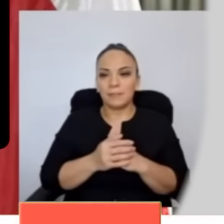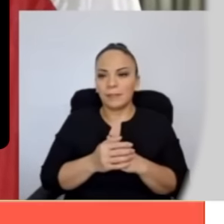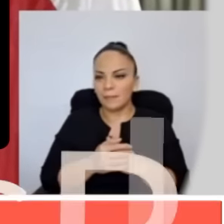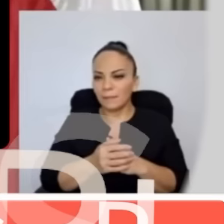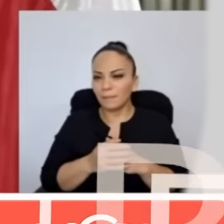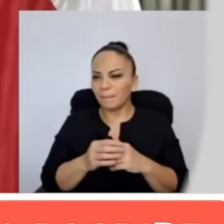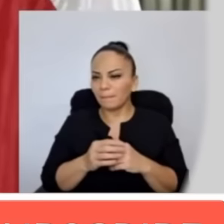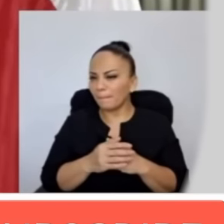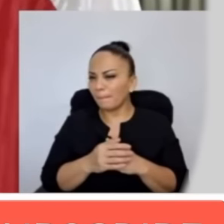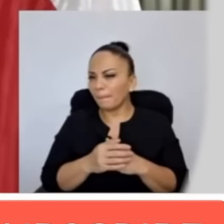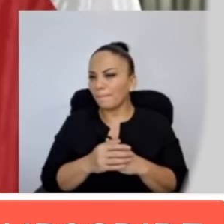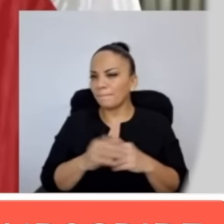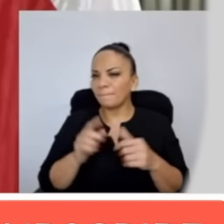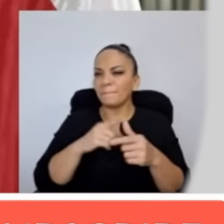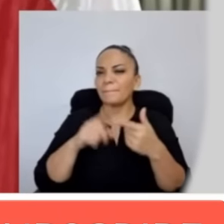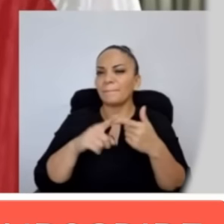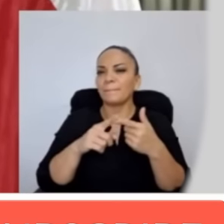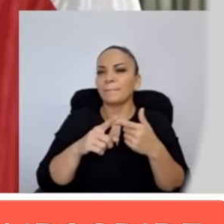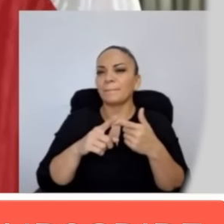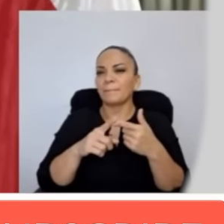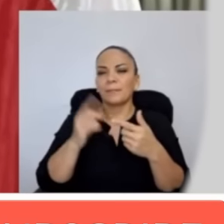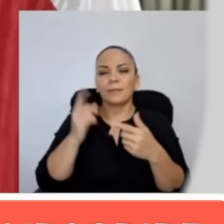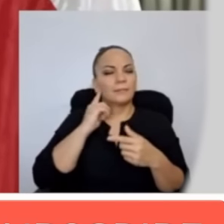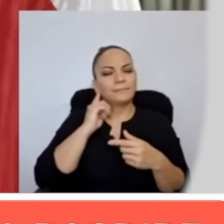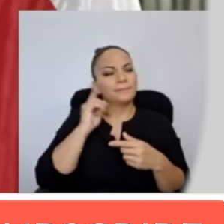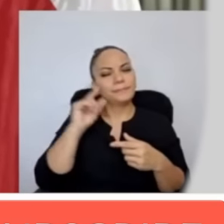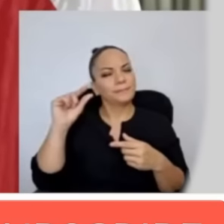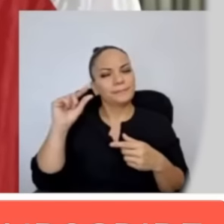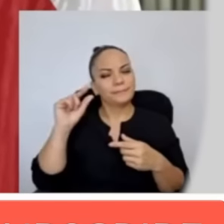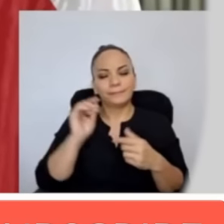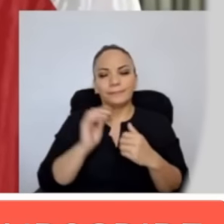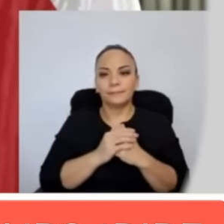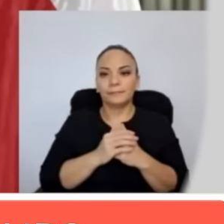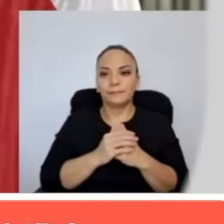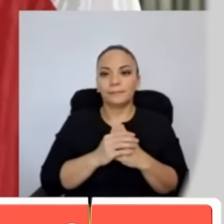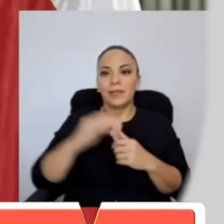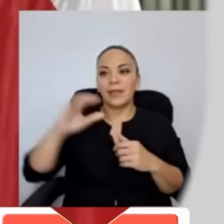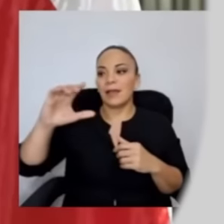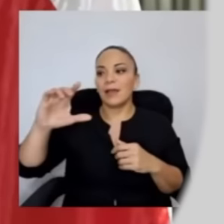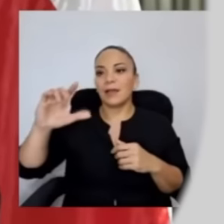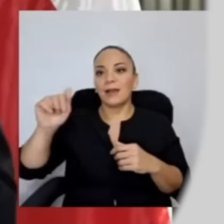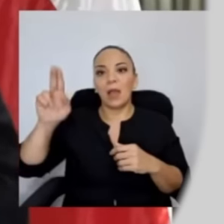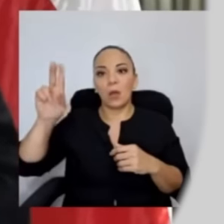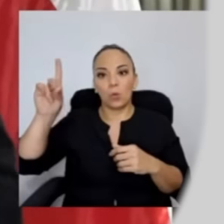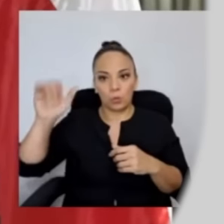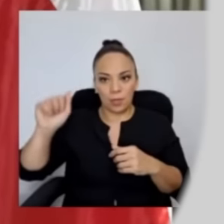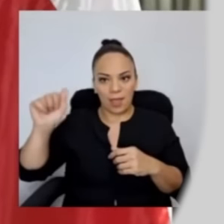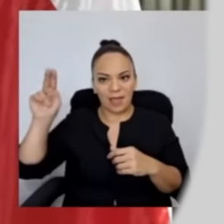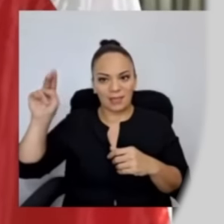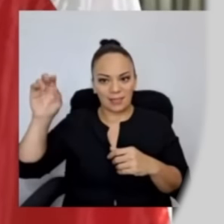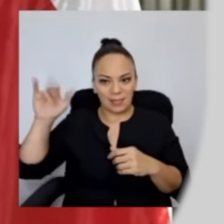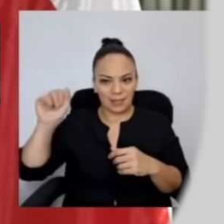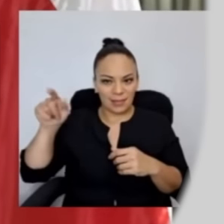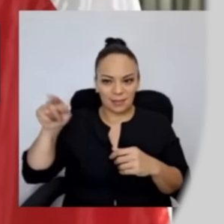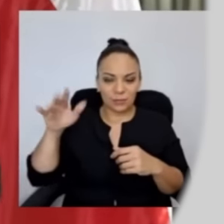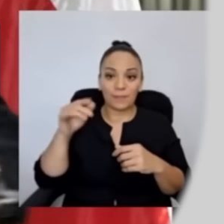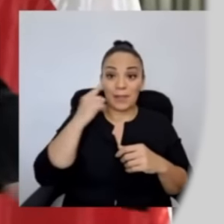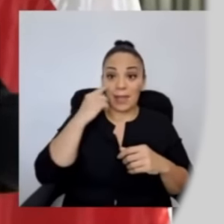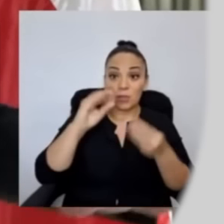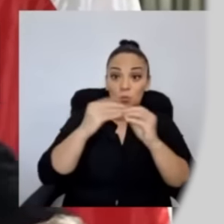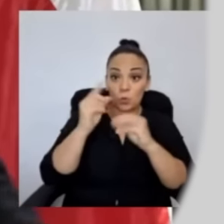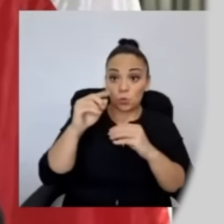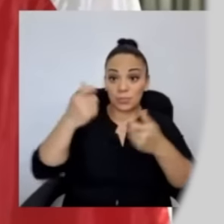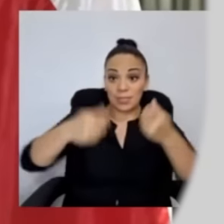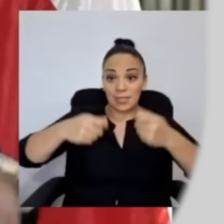caso de Andrés Manuel López Obrador y Claudia Sheinbaum, donde el primero de septiembre se sienta